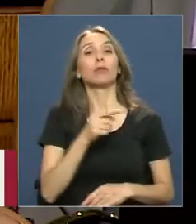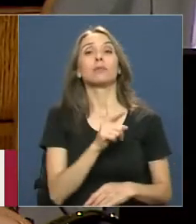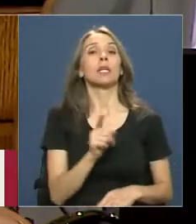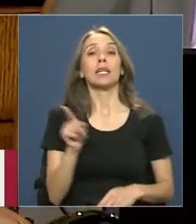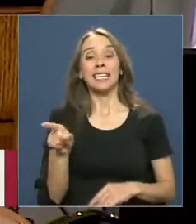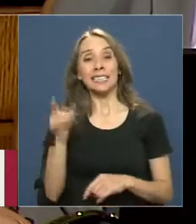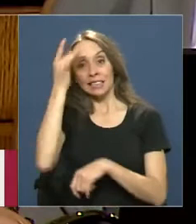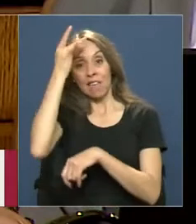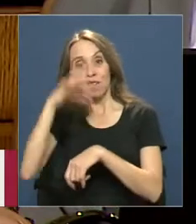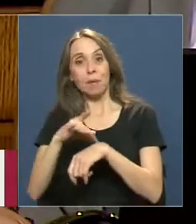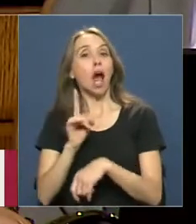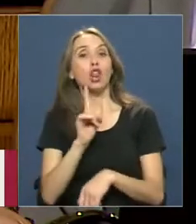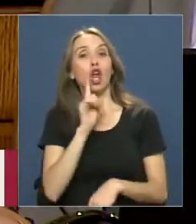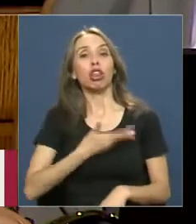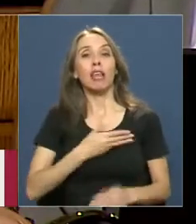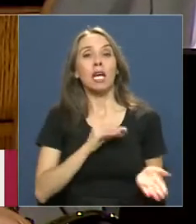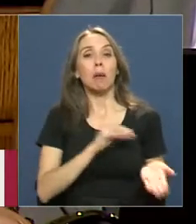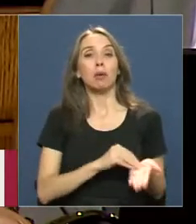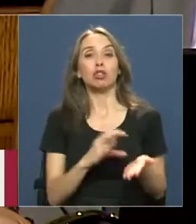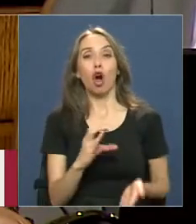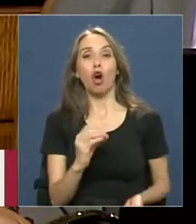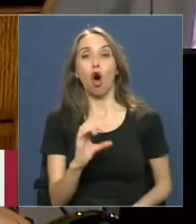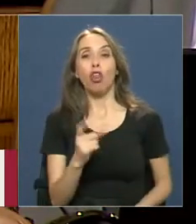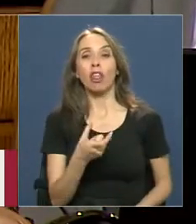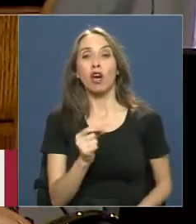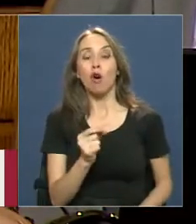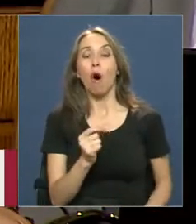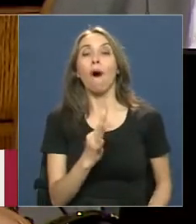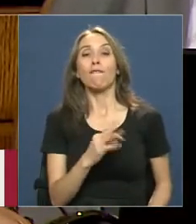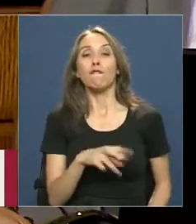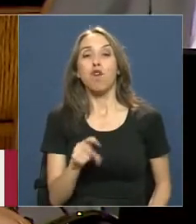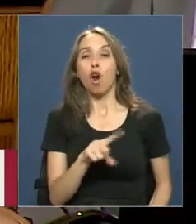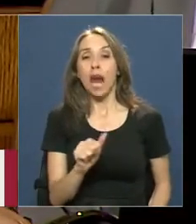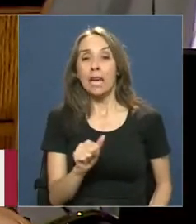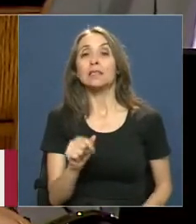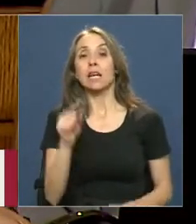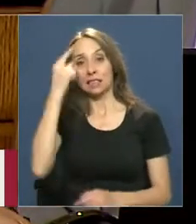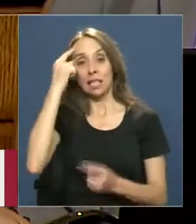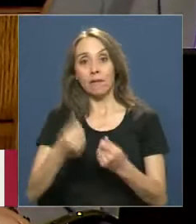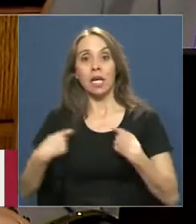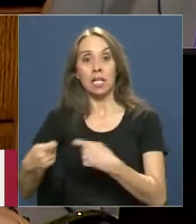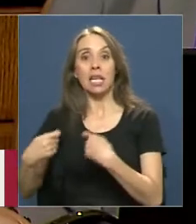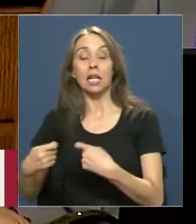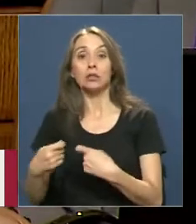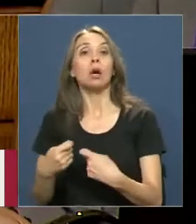Todos saben el drama que significa, en términos económicos, que una enfermedad no esté